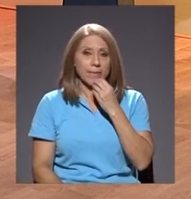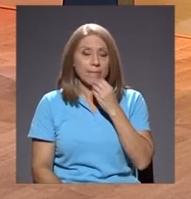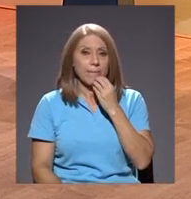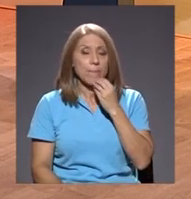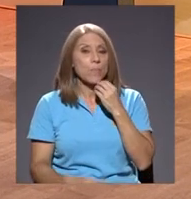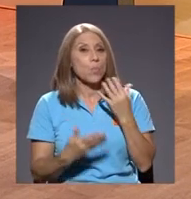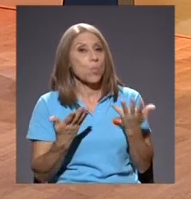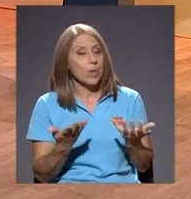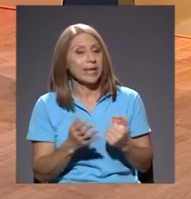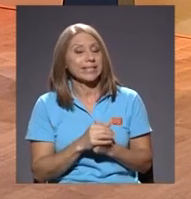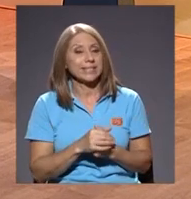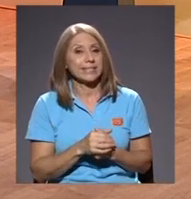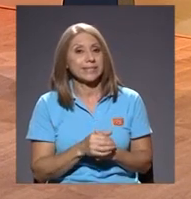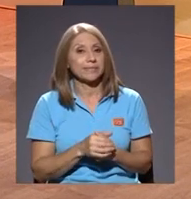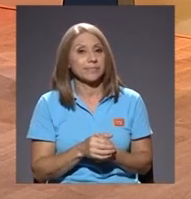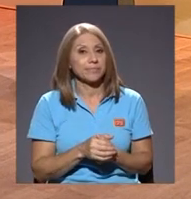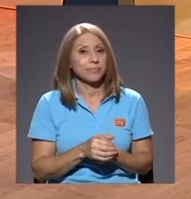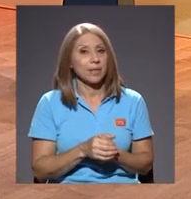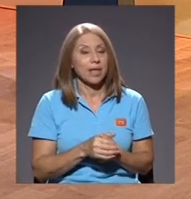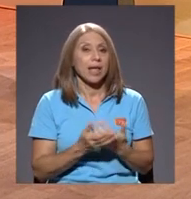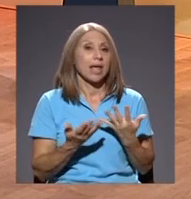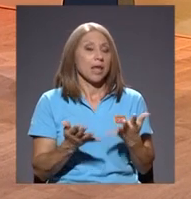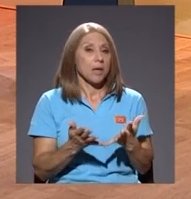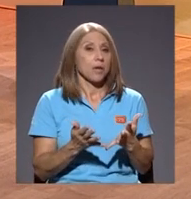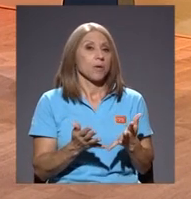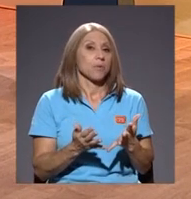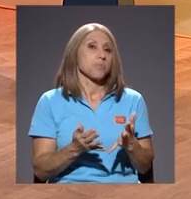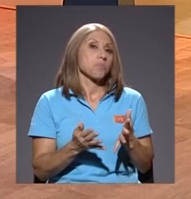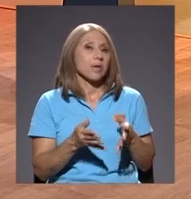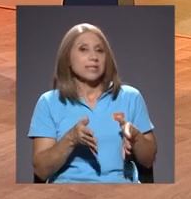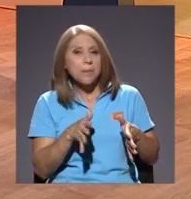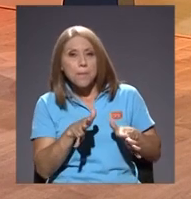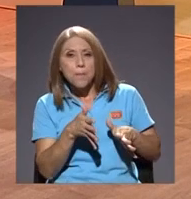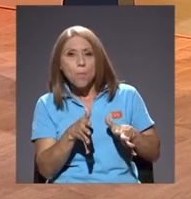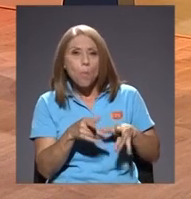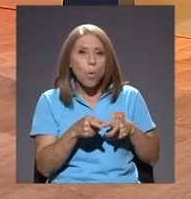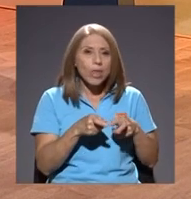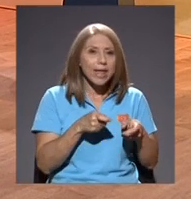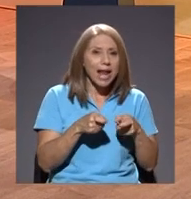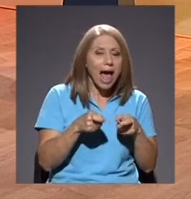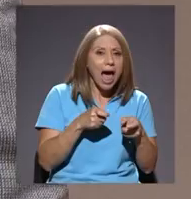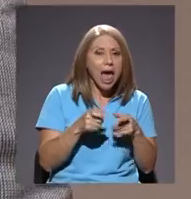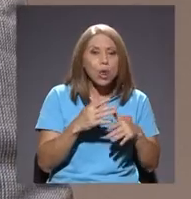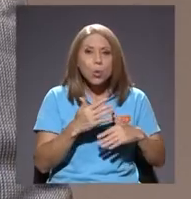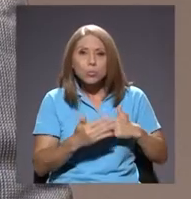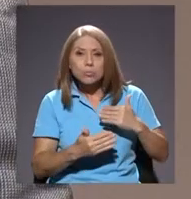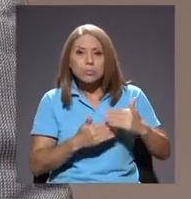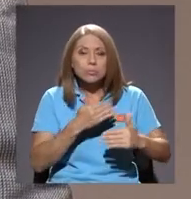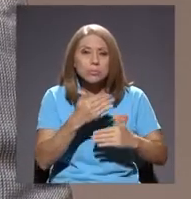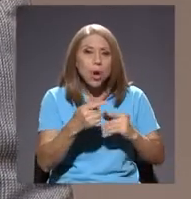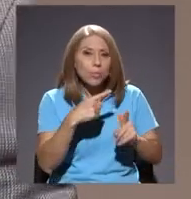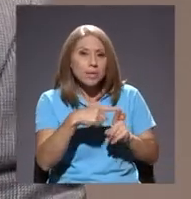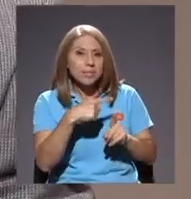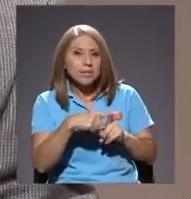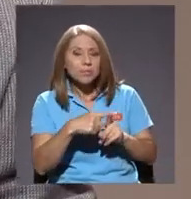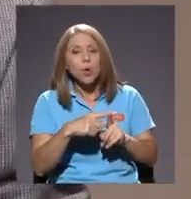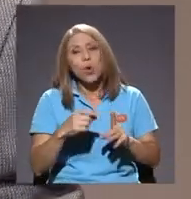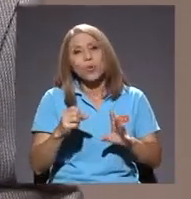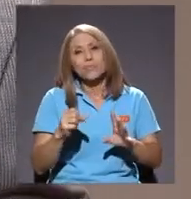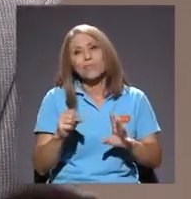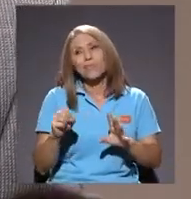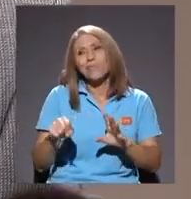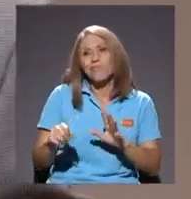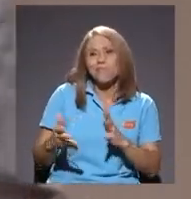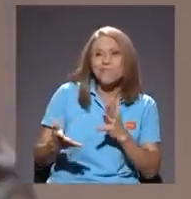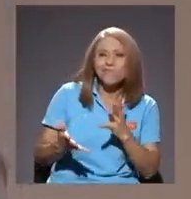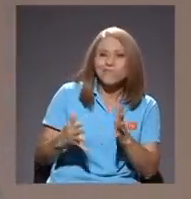moderador y acompasado optimismo podría ser la subida moderada de acompasado recibiendo